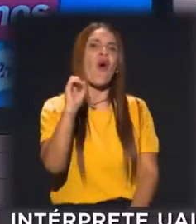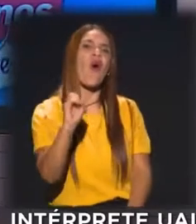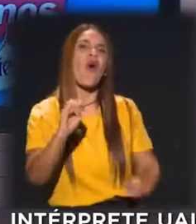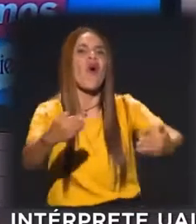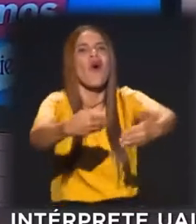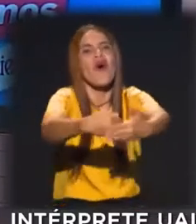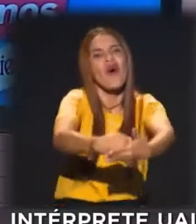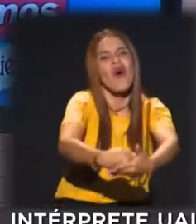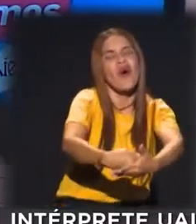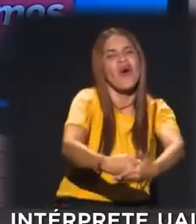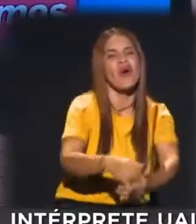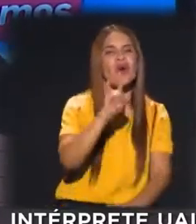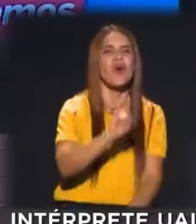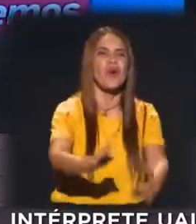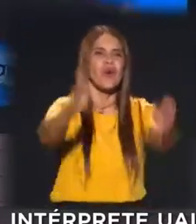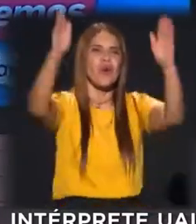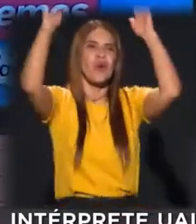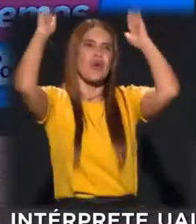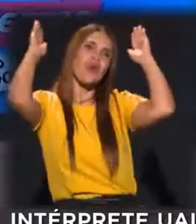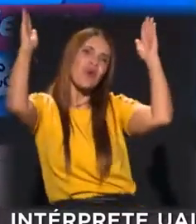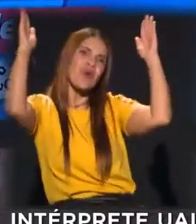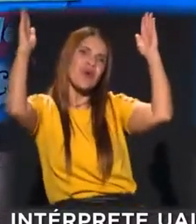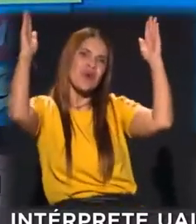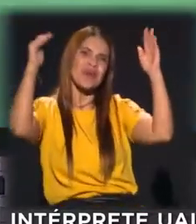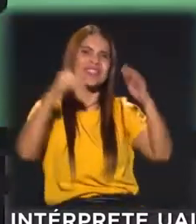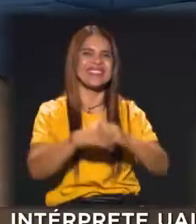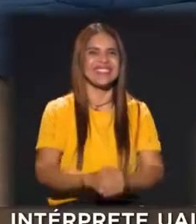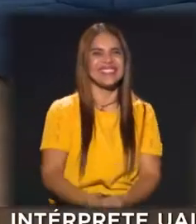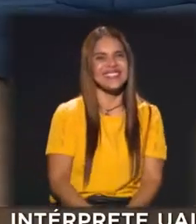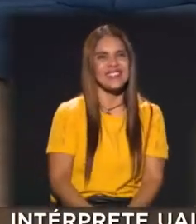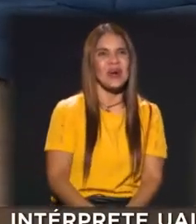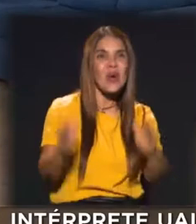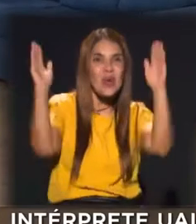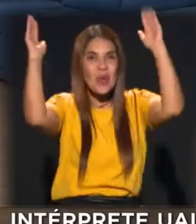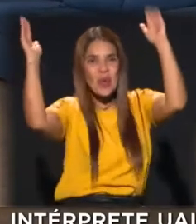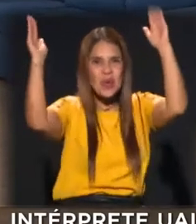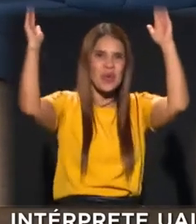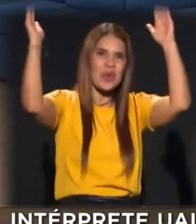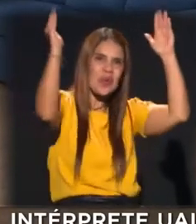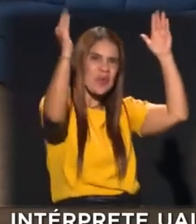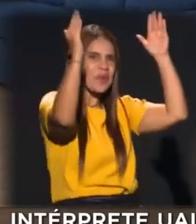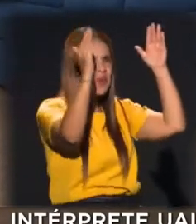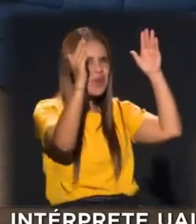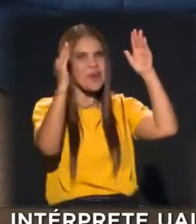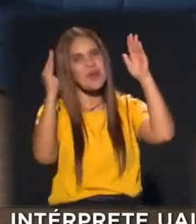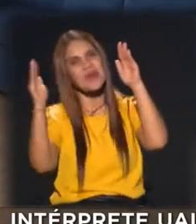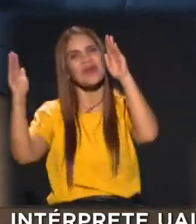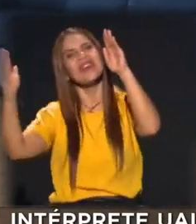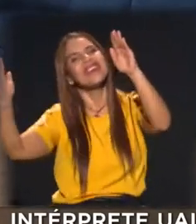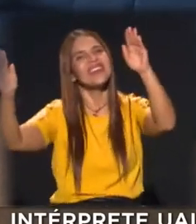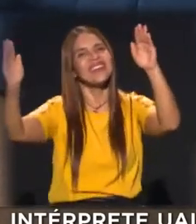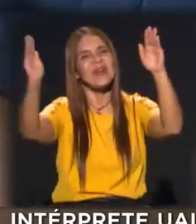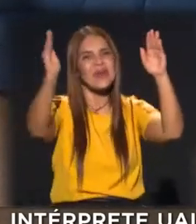O. O. U. U. Y ahí. U. U. U. U. U. U. U.